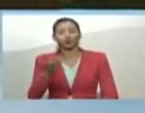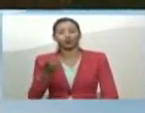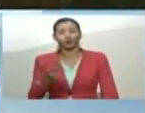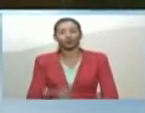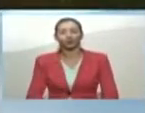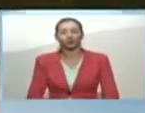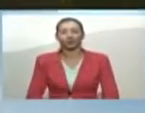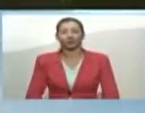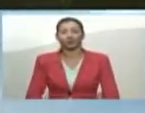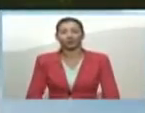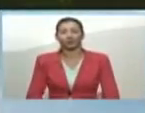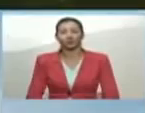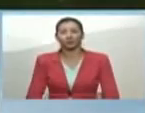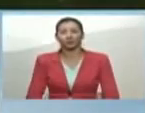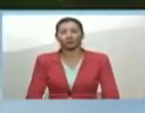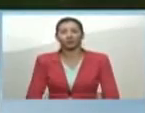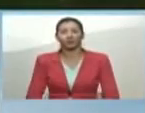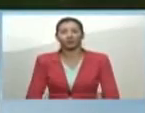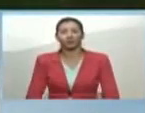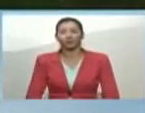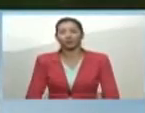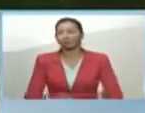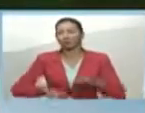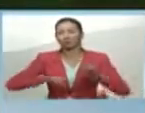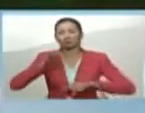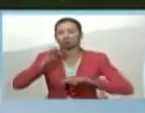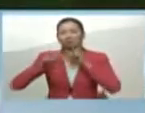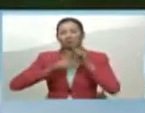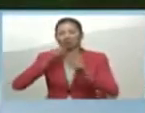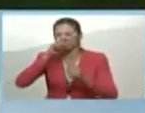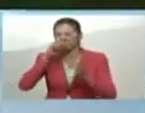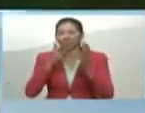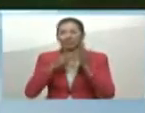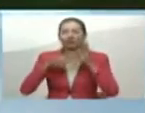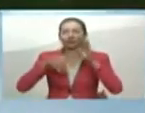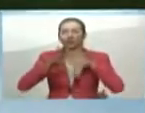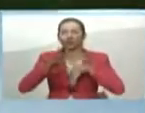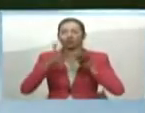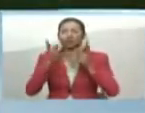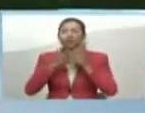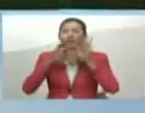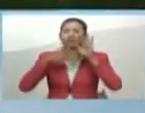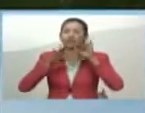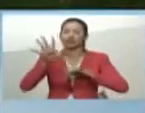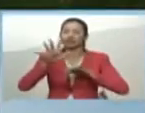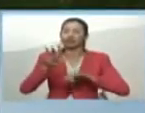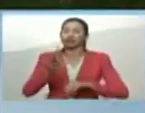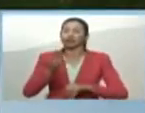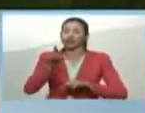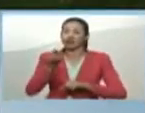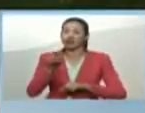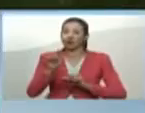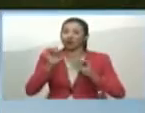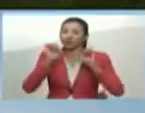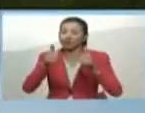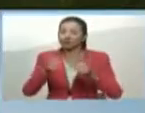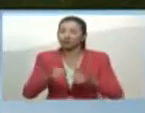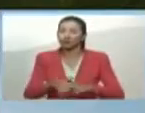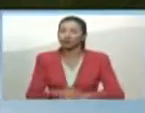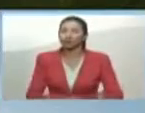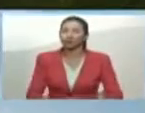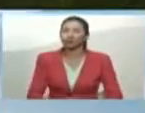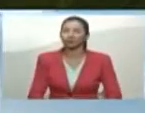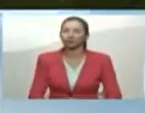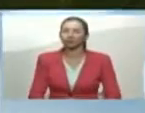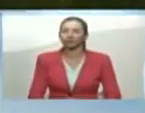y después lanzaron la guarimba y toda la maldad, pues 2014, 2015, pero ya en ese momento empezó,